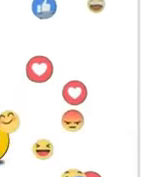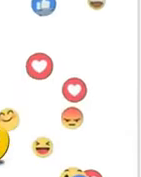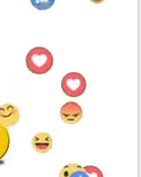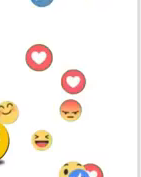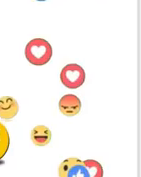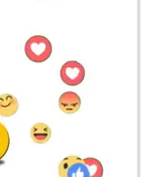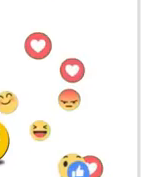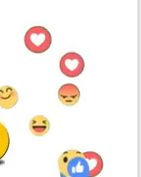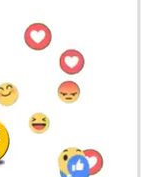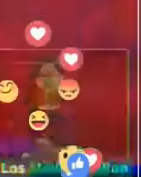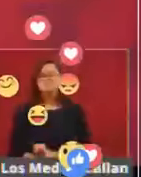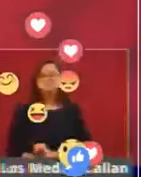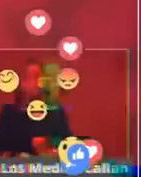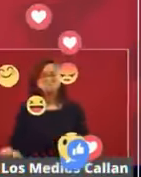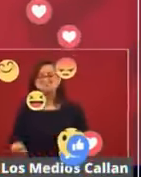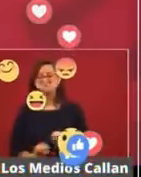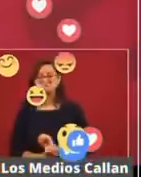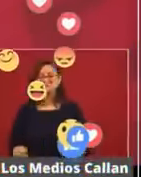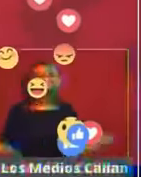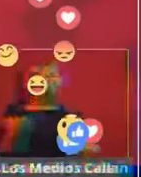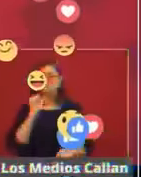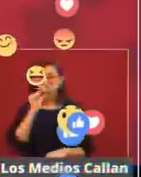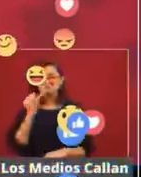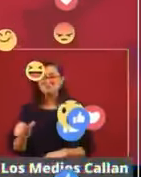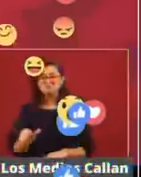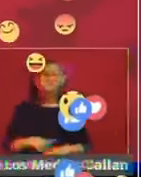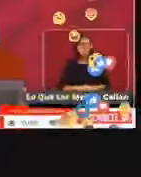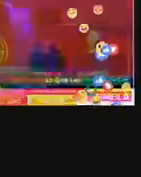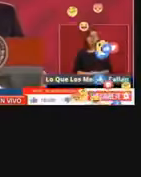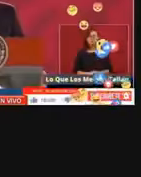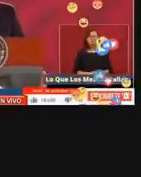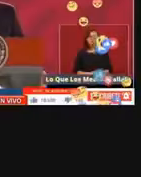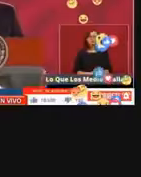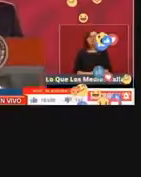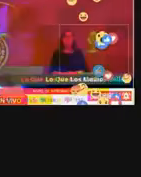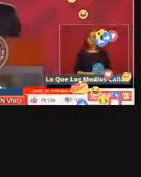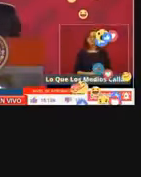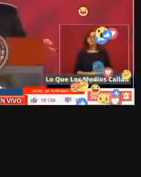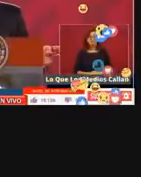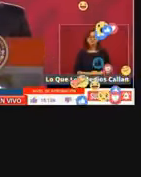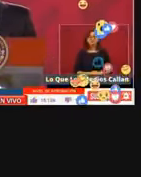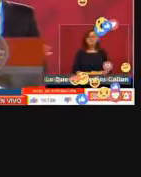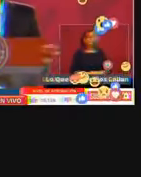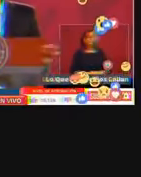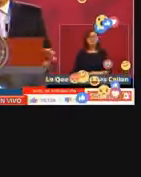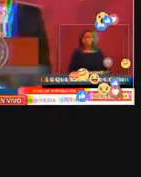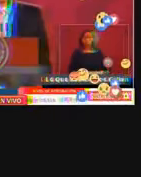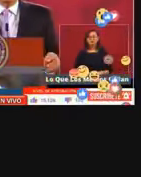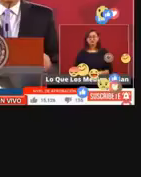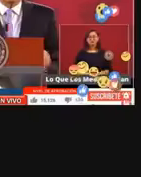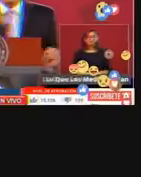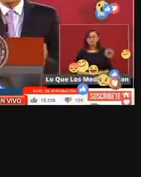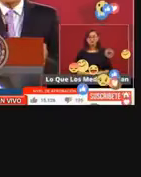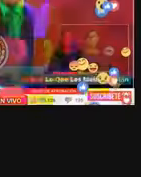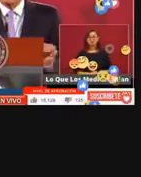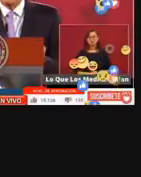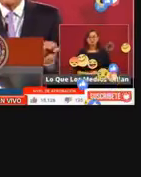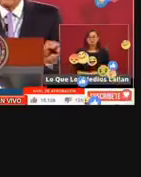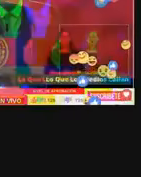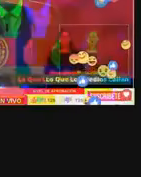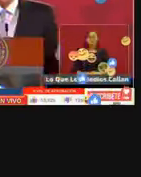estoy luchando por ella. Me llama mucho la atención que ahora... ¿Igual a mí? Están